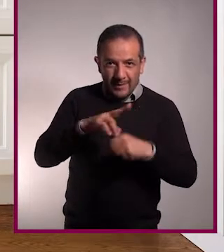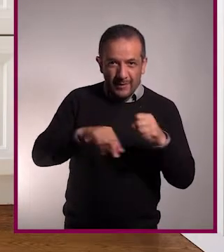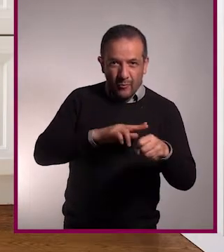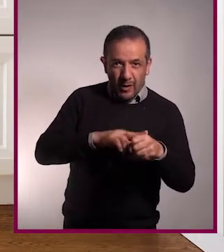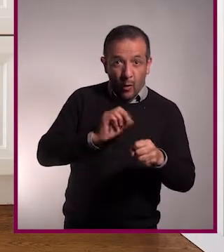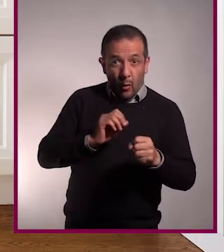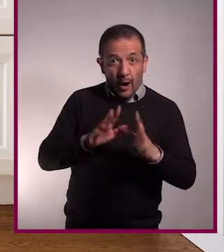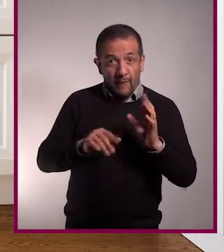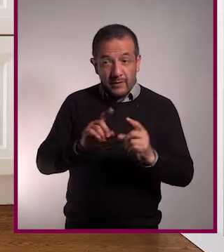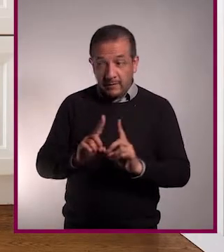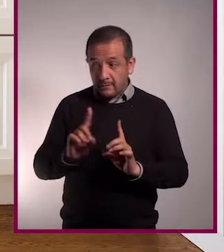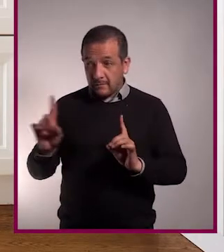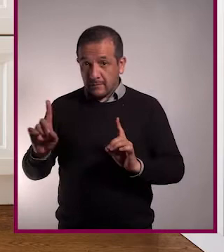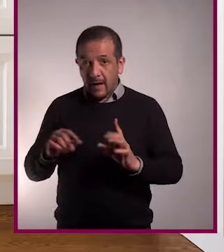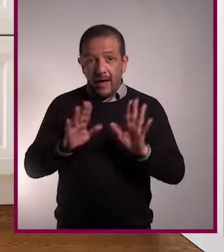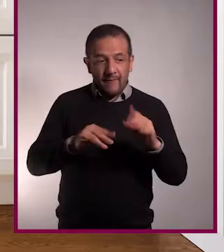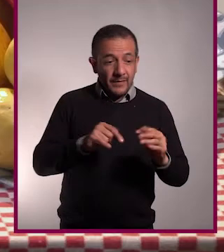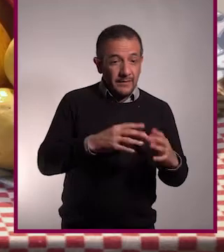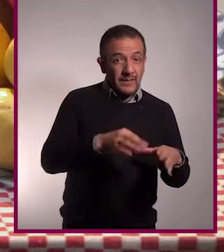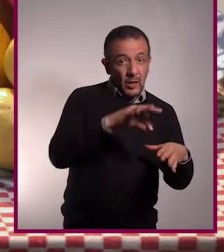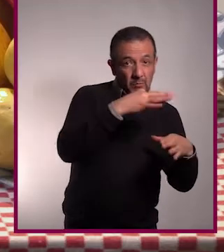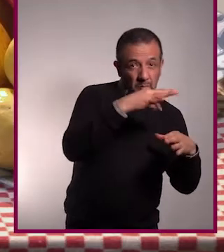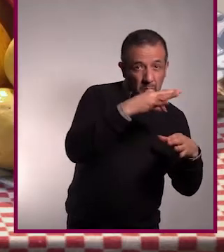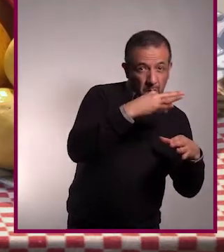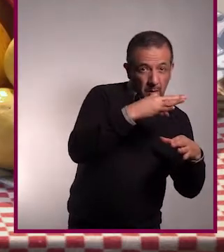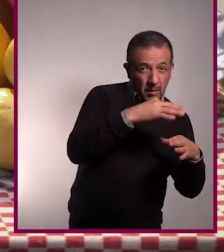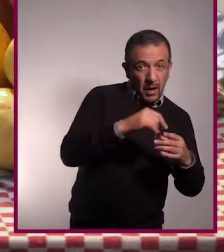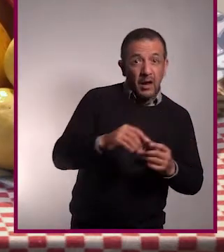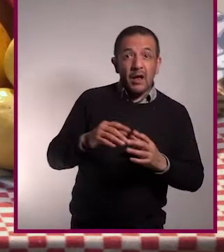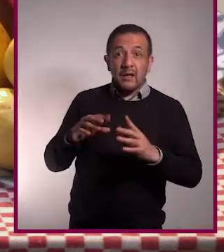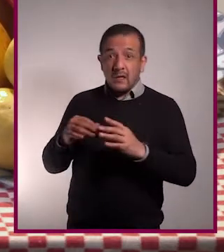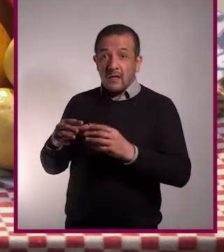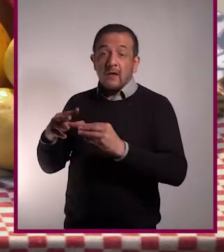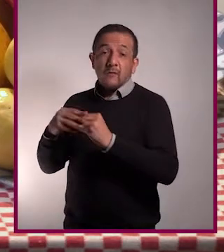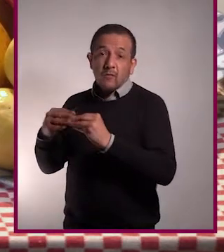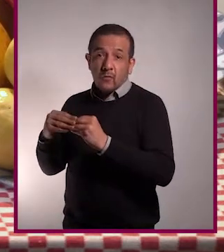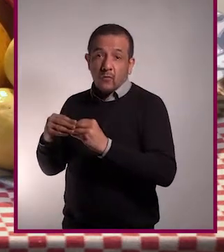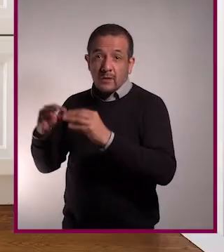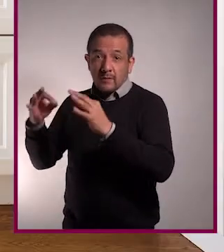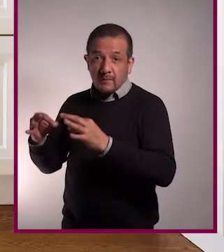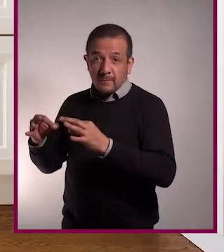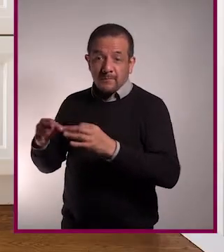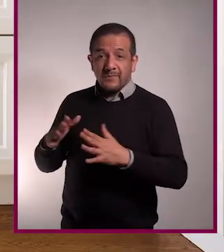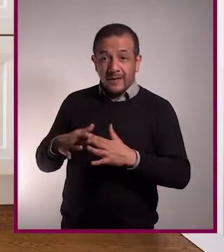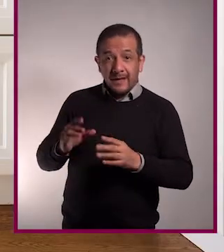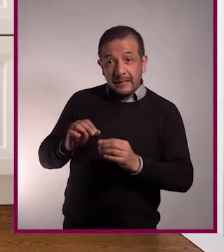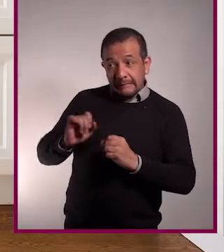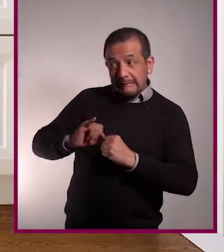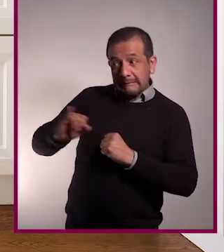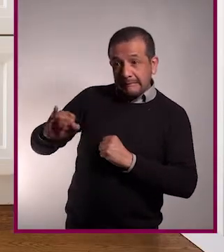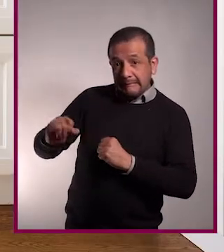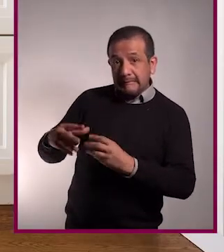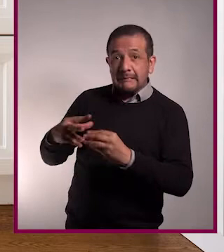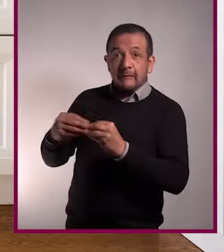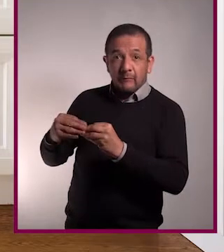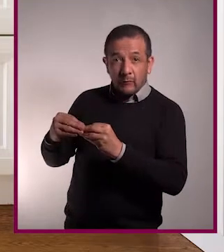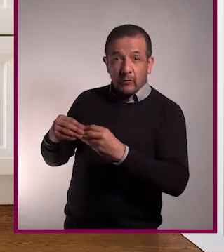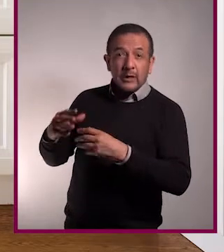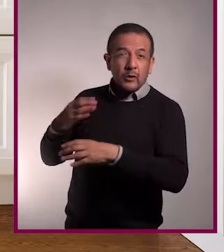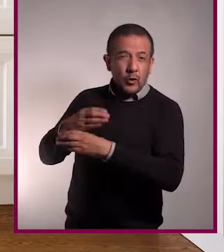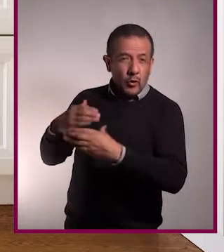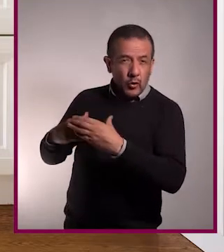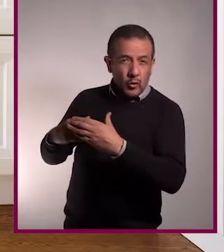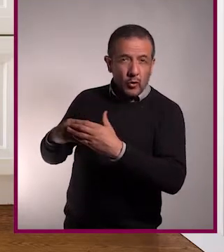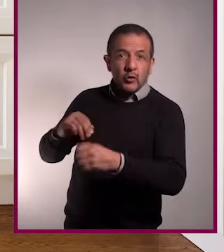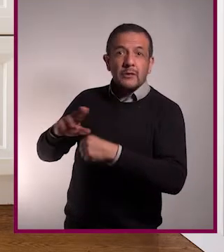A veces es más accesible una fritura que una fruta fresca. A mayor distancia de los alimentos naturales, también se abre una brecha